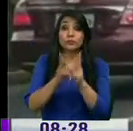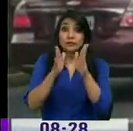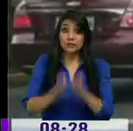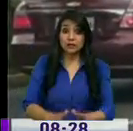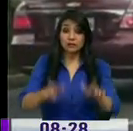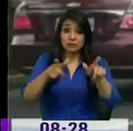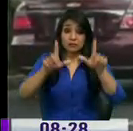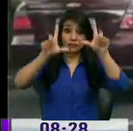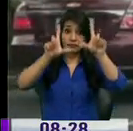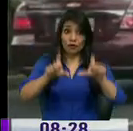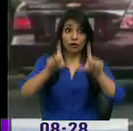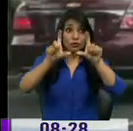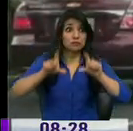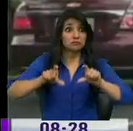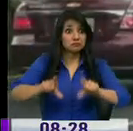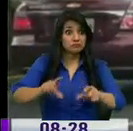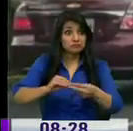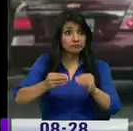está la placa, vean autoridades,